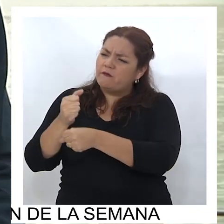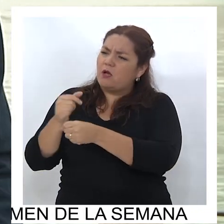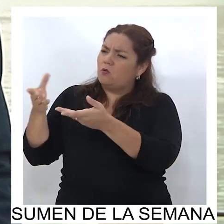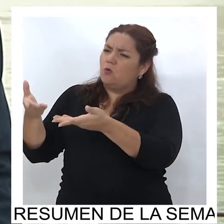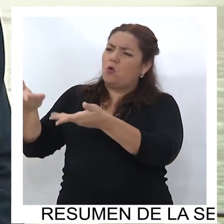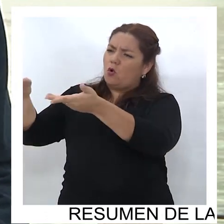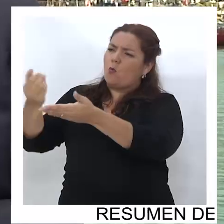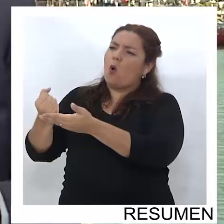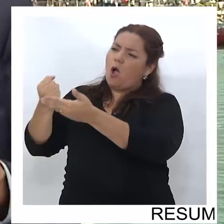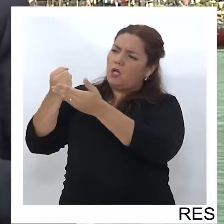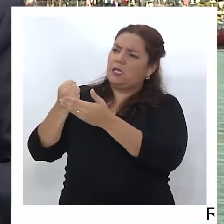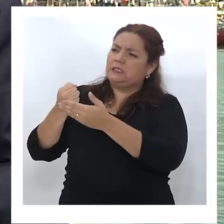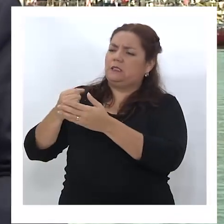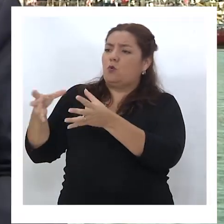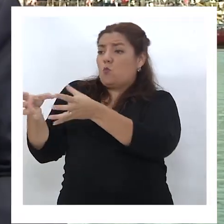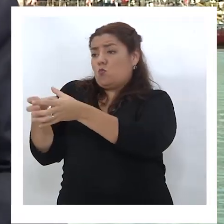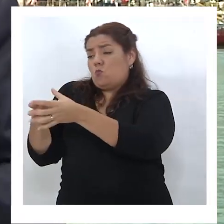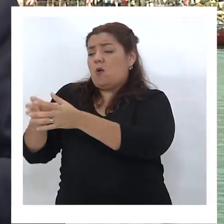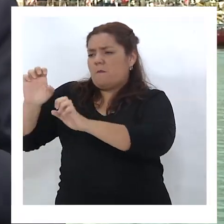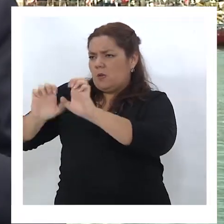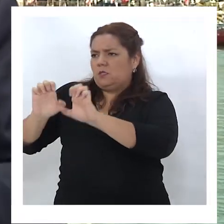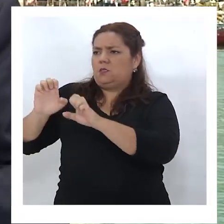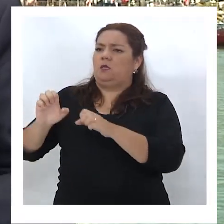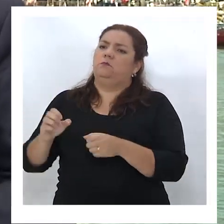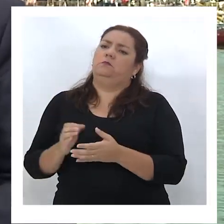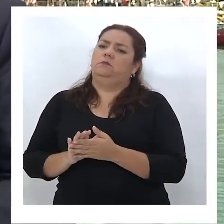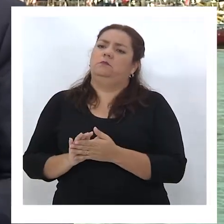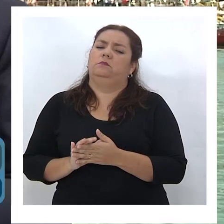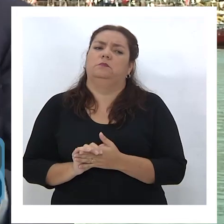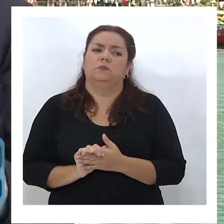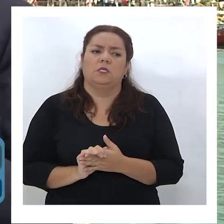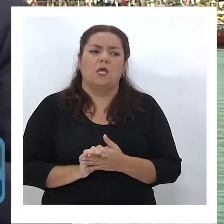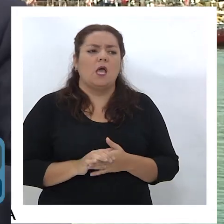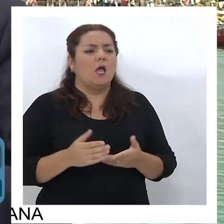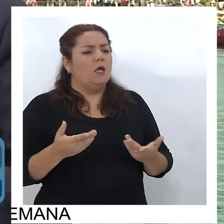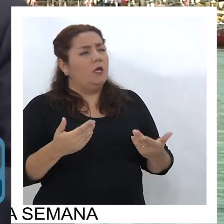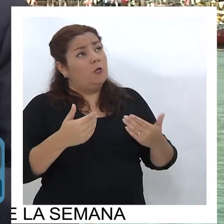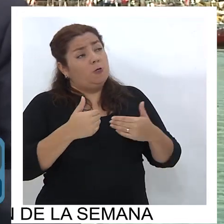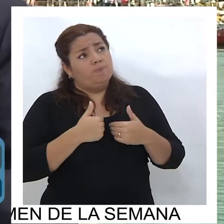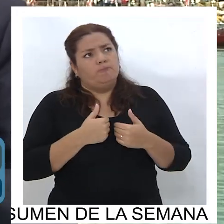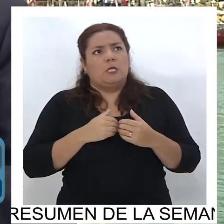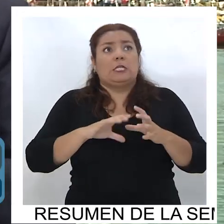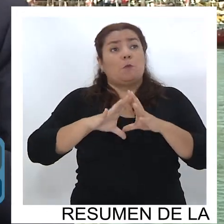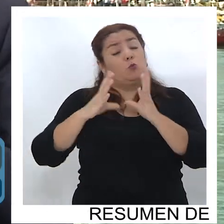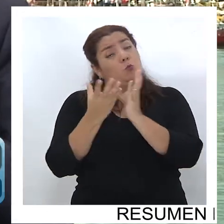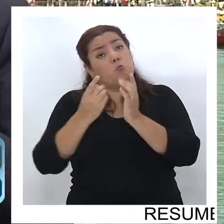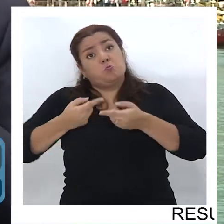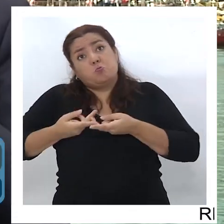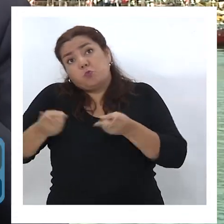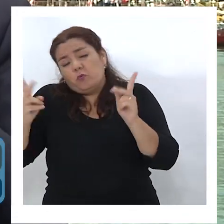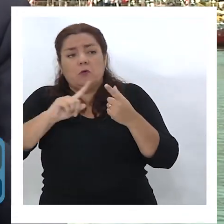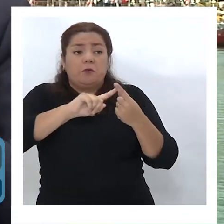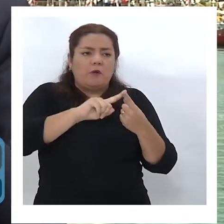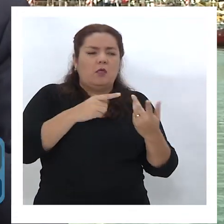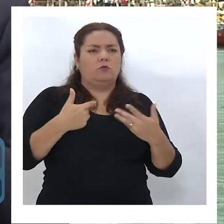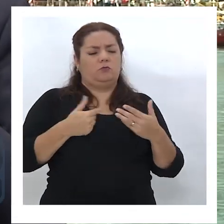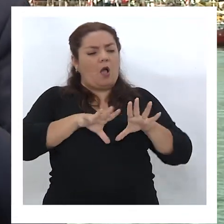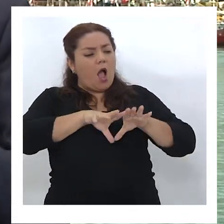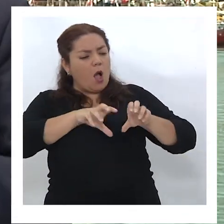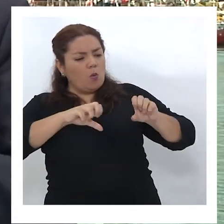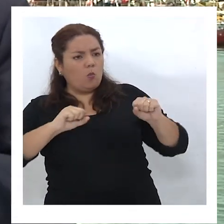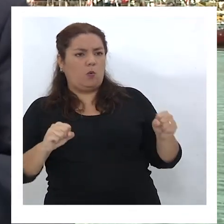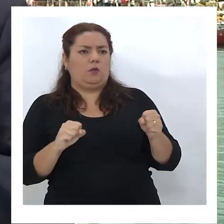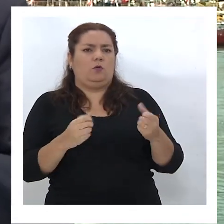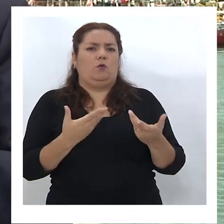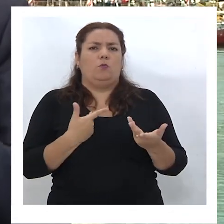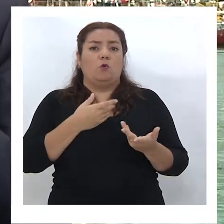agencia de sustentabilidad. Bueno, la agencia es un articulador entre el mundo público y el mundo privado para lograr ciertos acuerdos, tal como